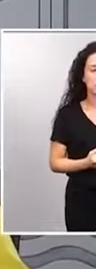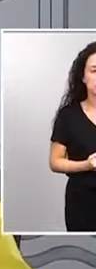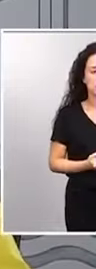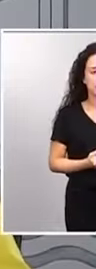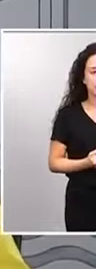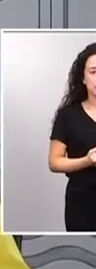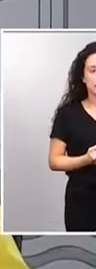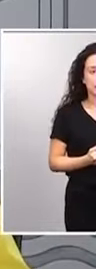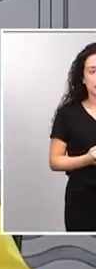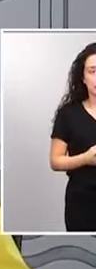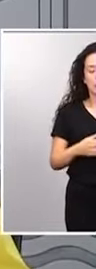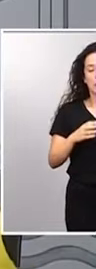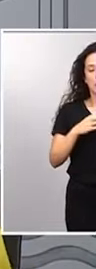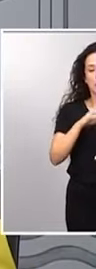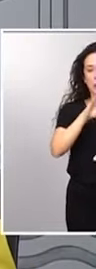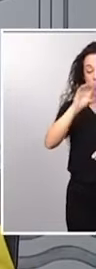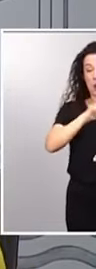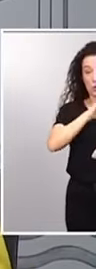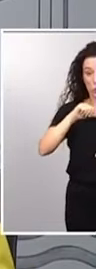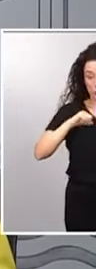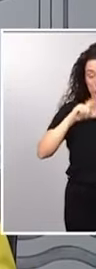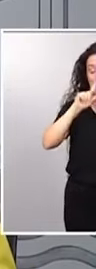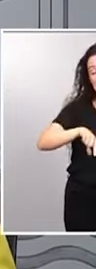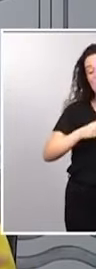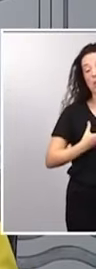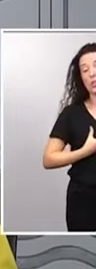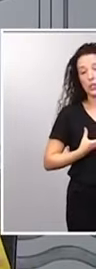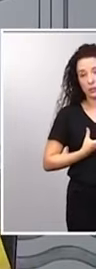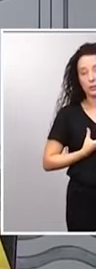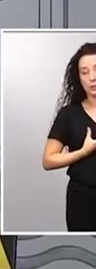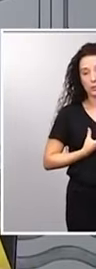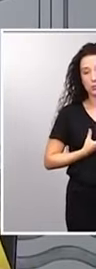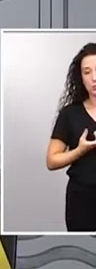mascarillas en España Pues porque es mucho más difícil seguir al rastro de dinero fuera de nuestra frontera no yeah